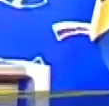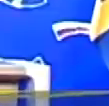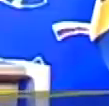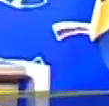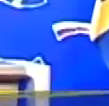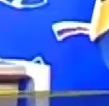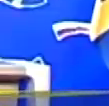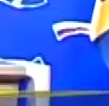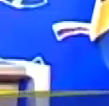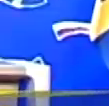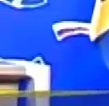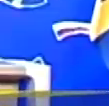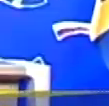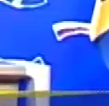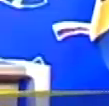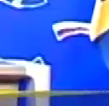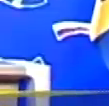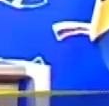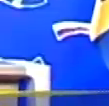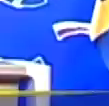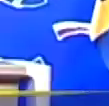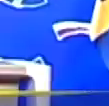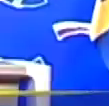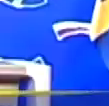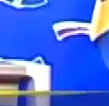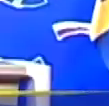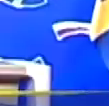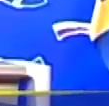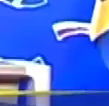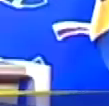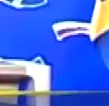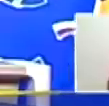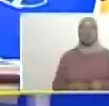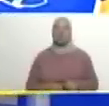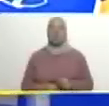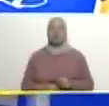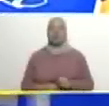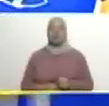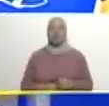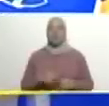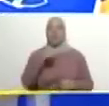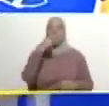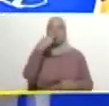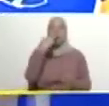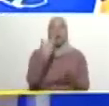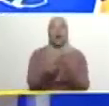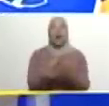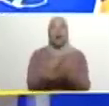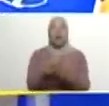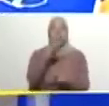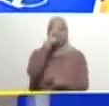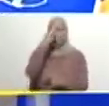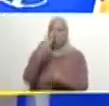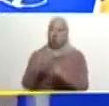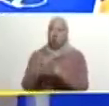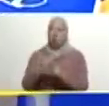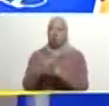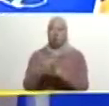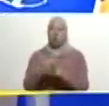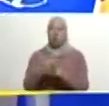Quisiera agradecerle por el honor que me ha conferido usted y su gobierno.